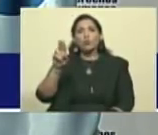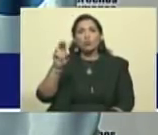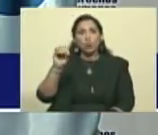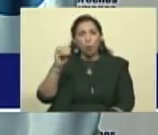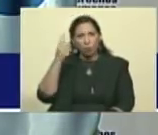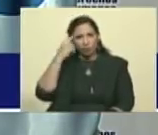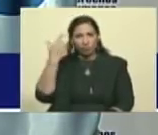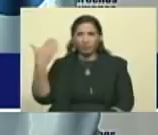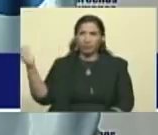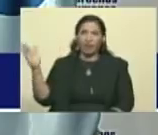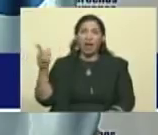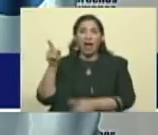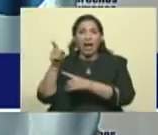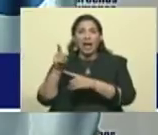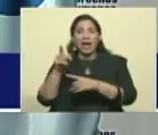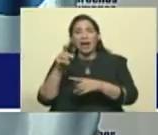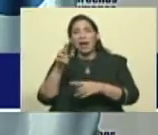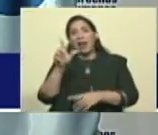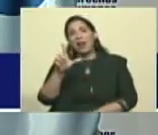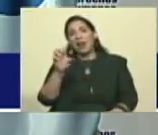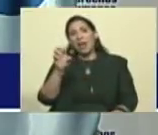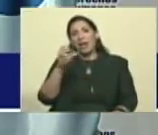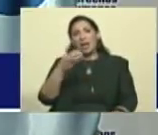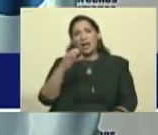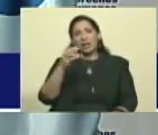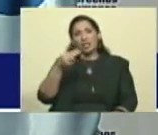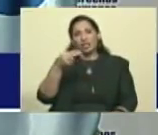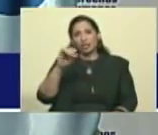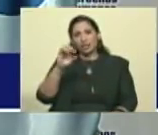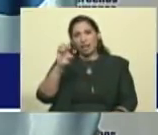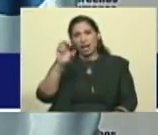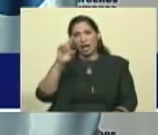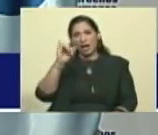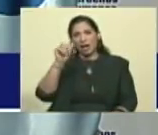en tribunales del estado de Anzoátegui en las próximas horas.